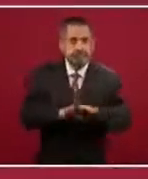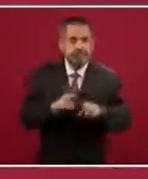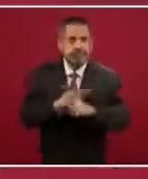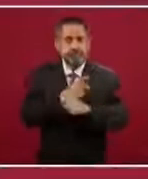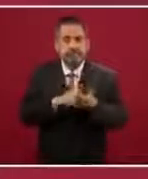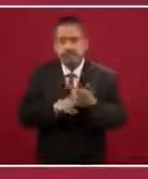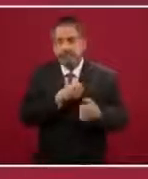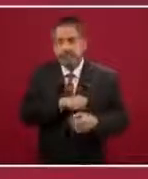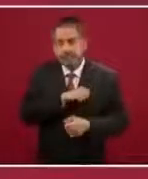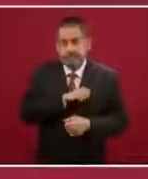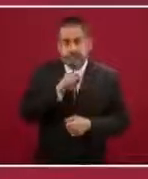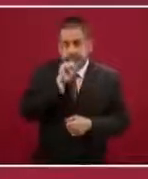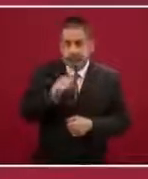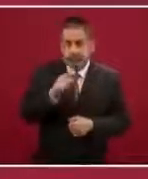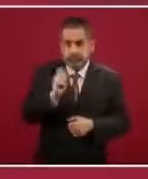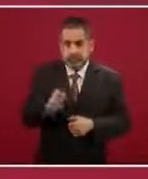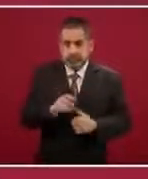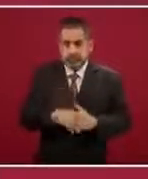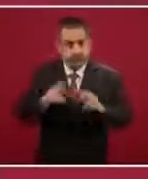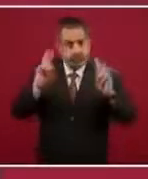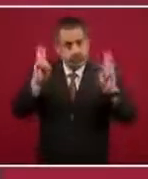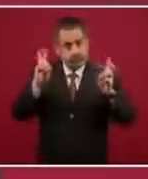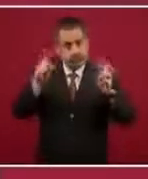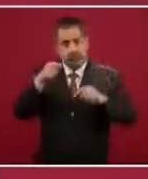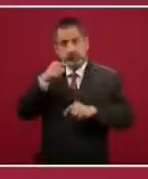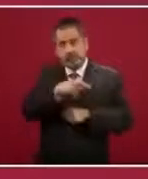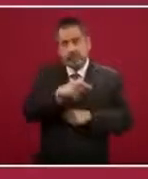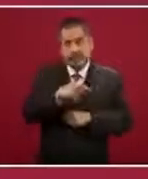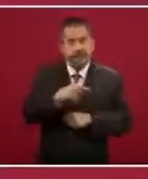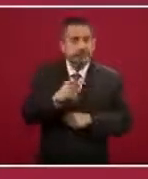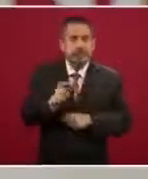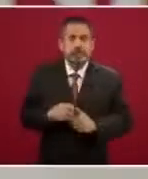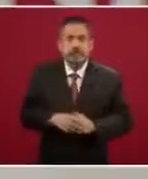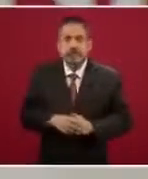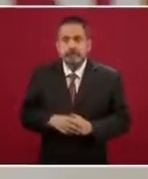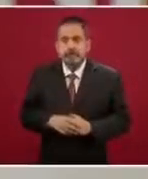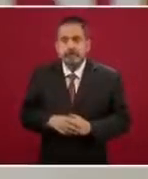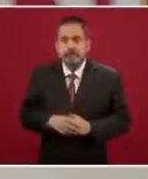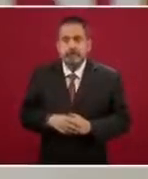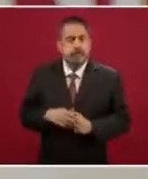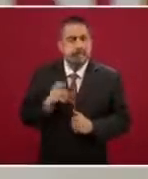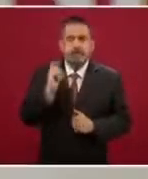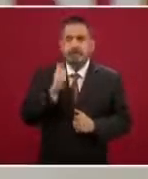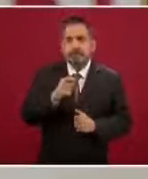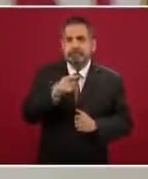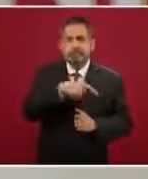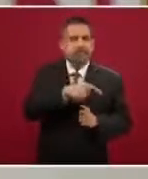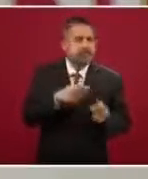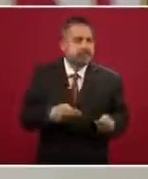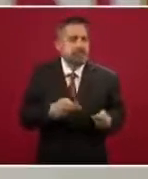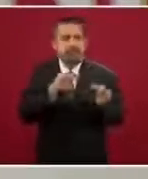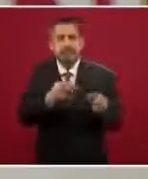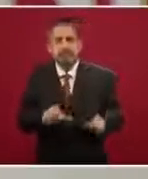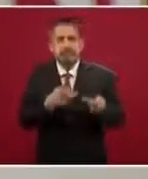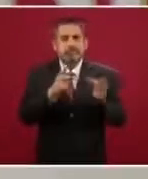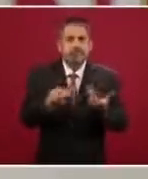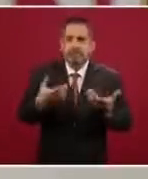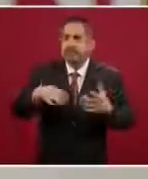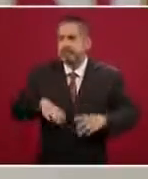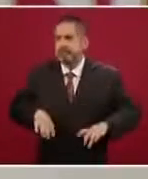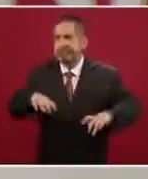salud. Y el tema de las distintas aventuras comerciales o